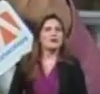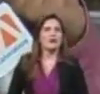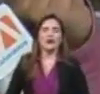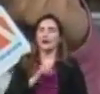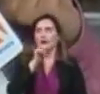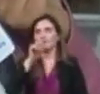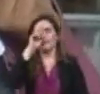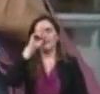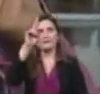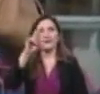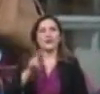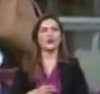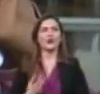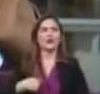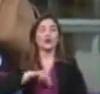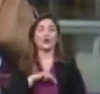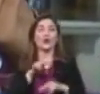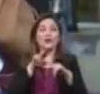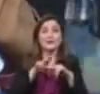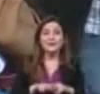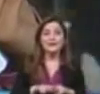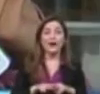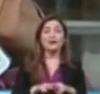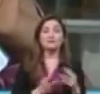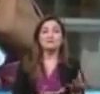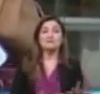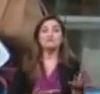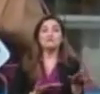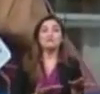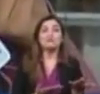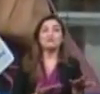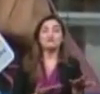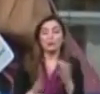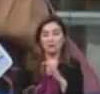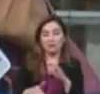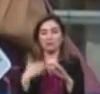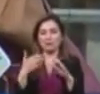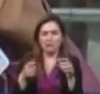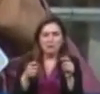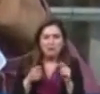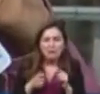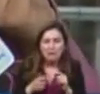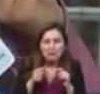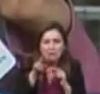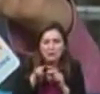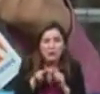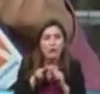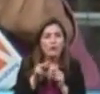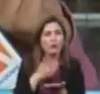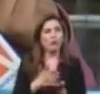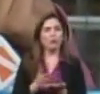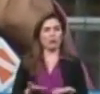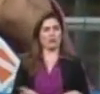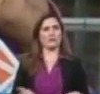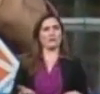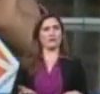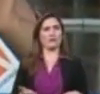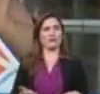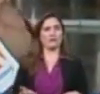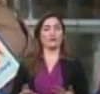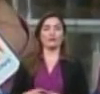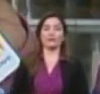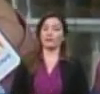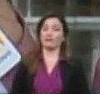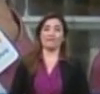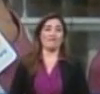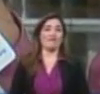falta de respeto. Muchos asambleístas estábamos ya sentados en nuestras curules cuando nos llega un mail diciendo que la sesión está suspendida, lo que evidentemente